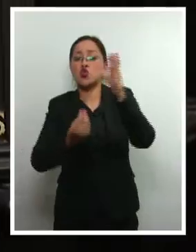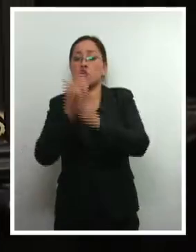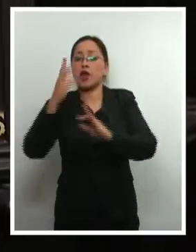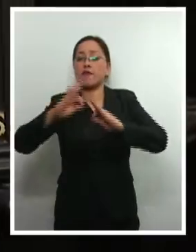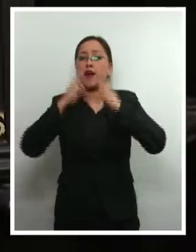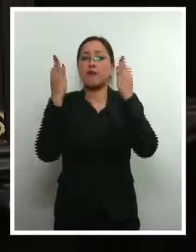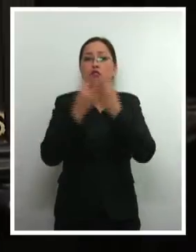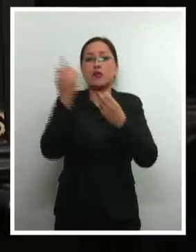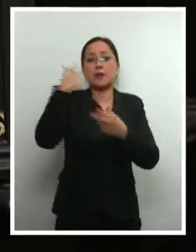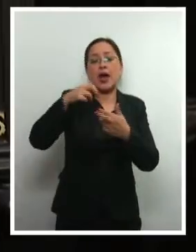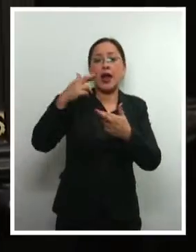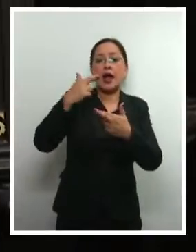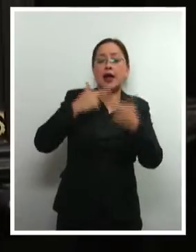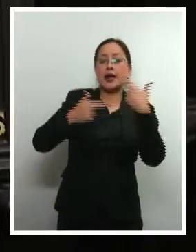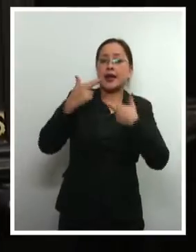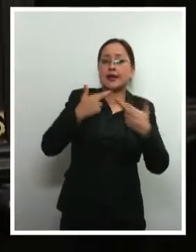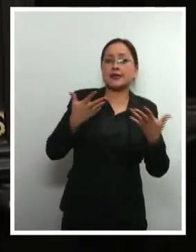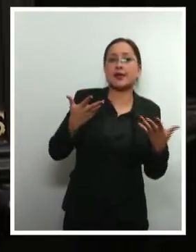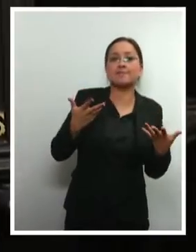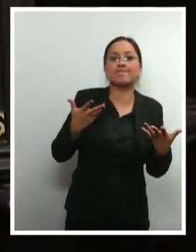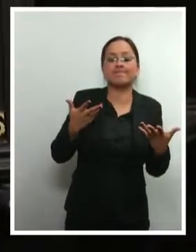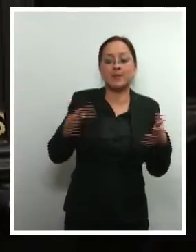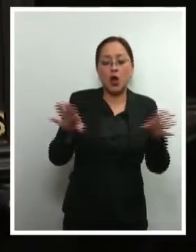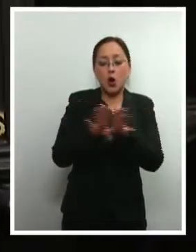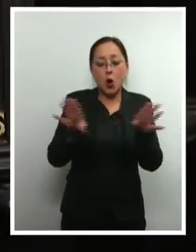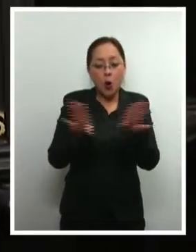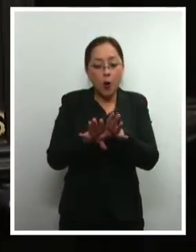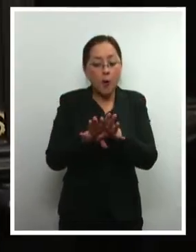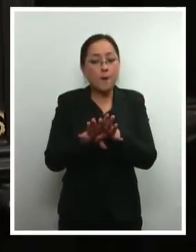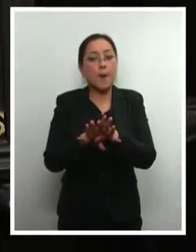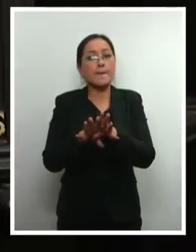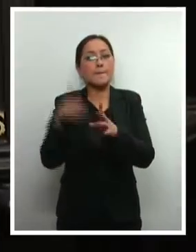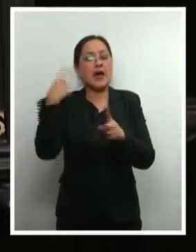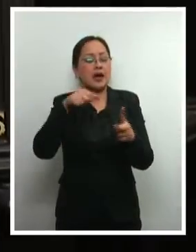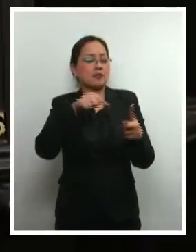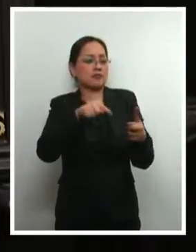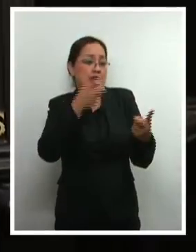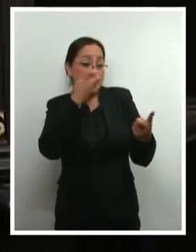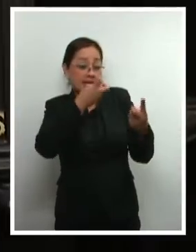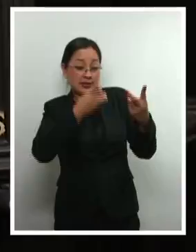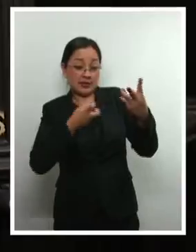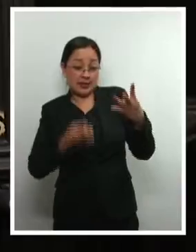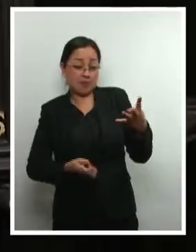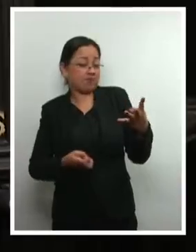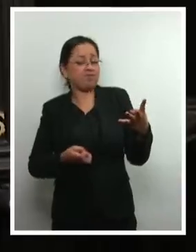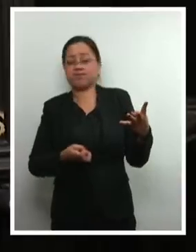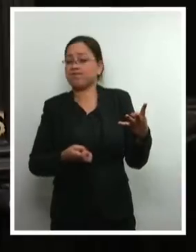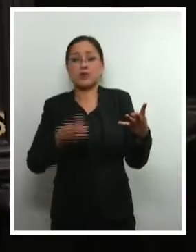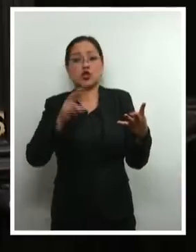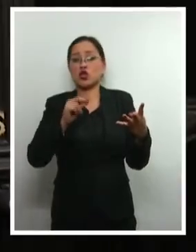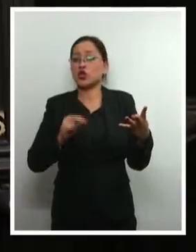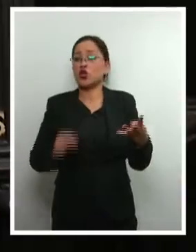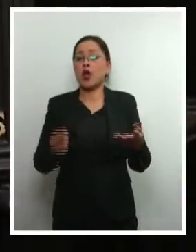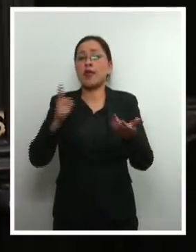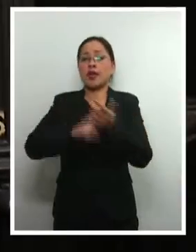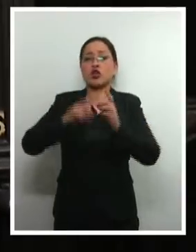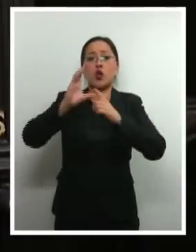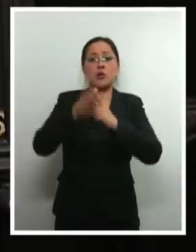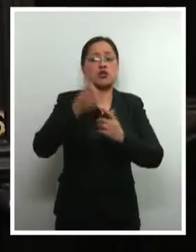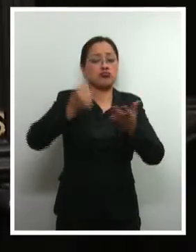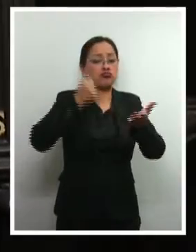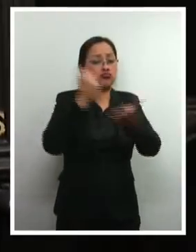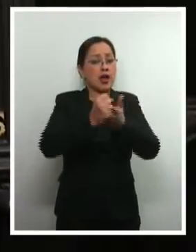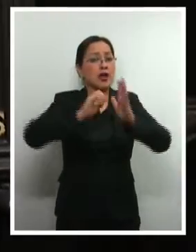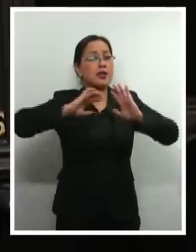hacerse para atrás, ¿verdad? Y de empezar a desconocer lo que en comisiones